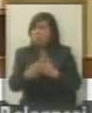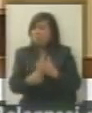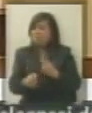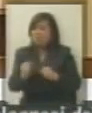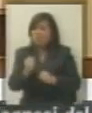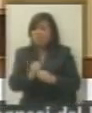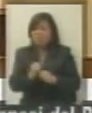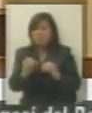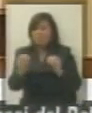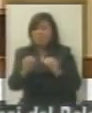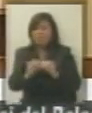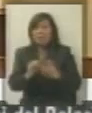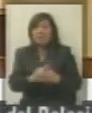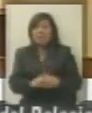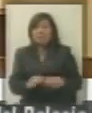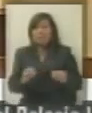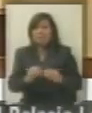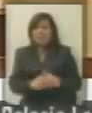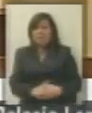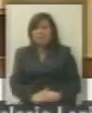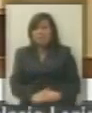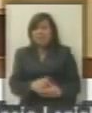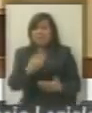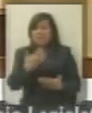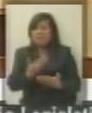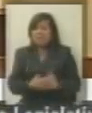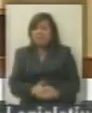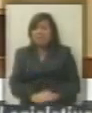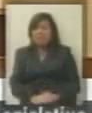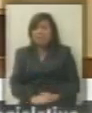confianza para el gabinete que presido. Muchas gracias.